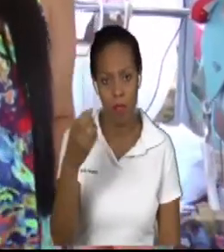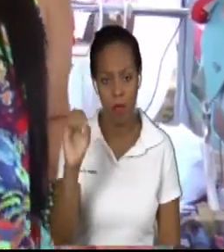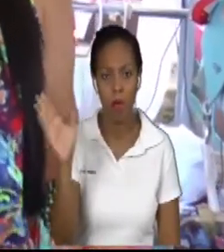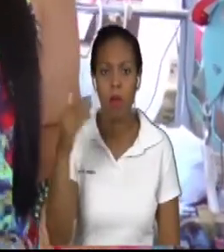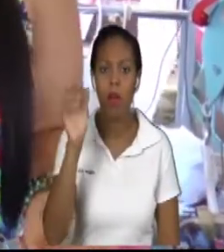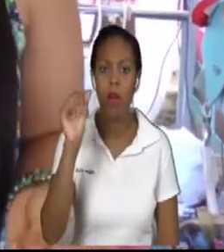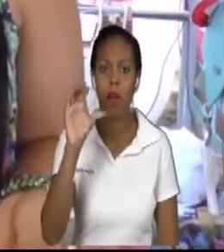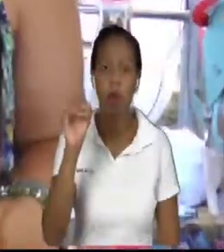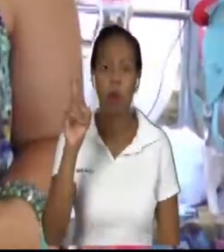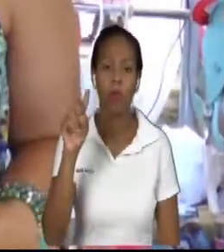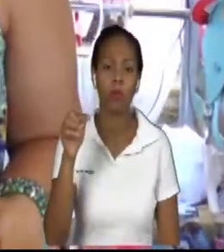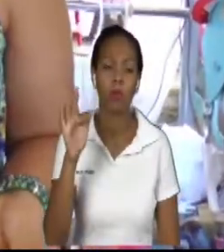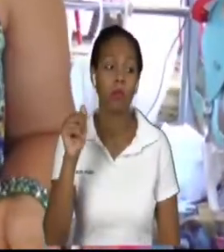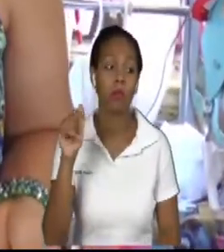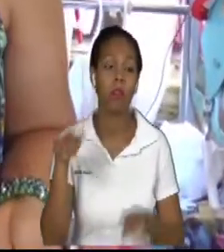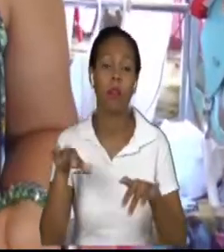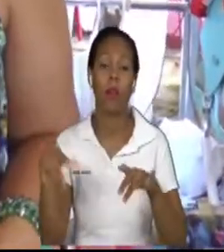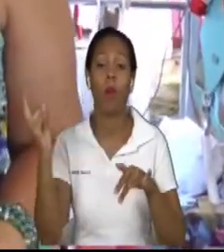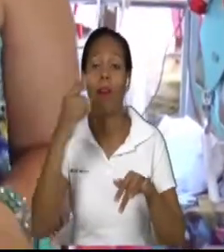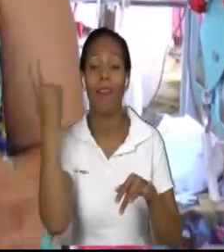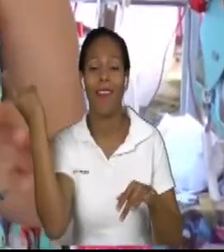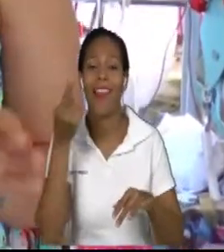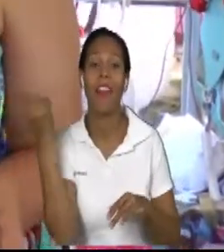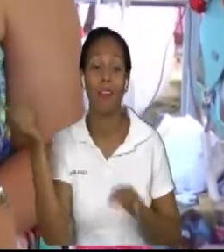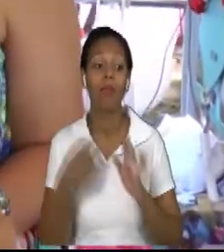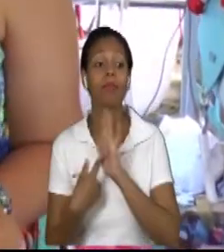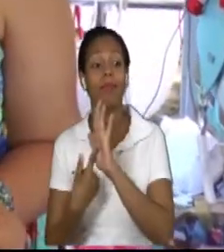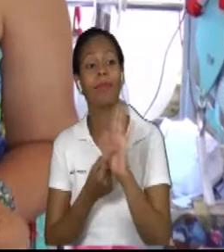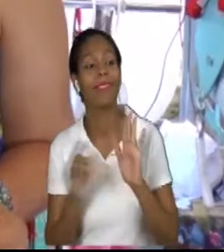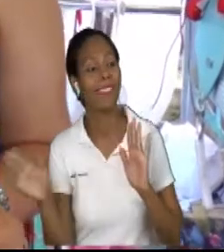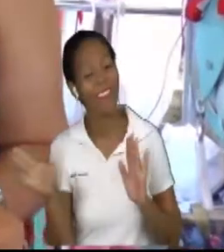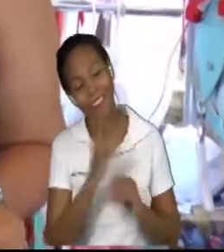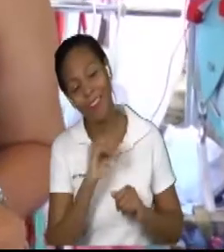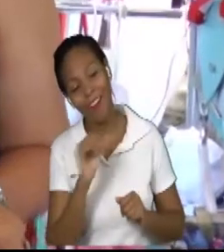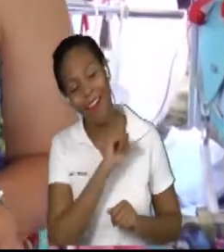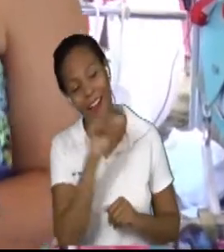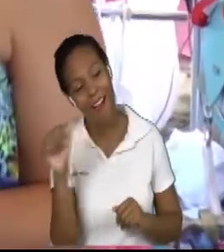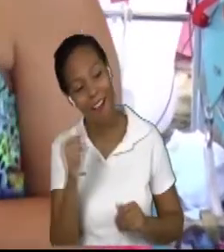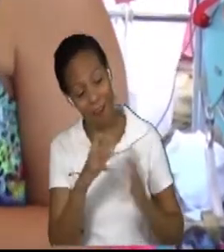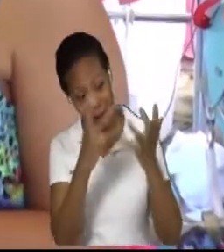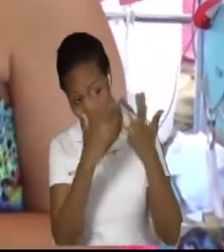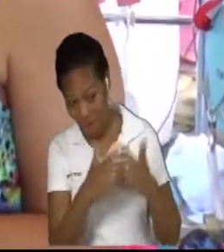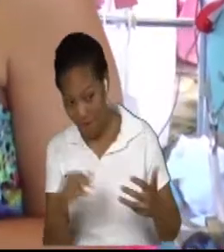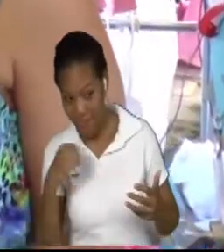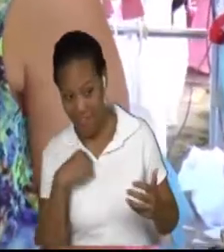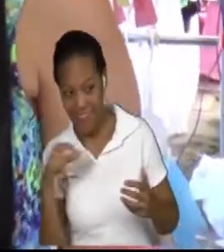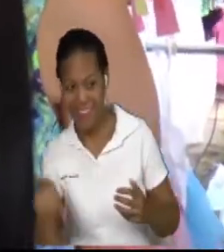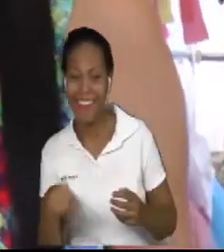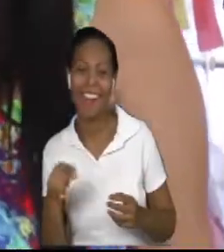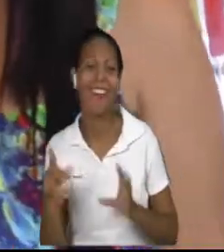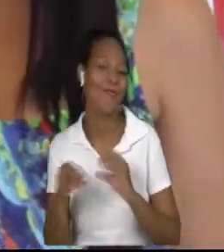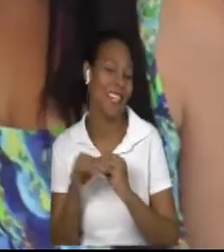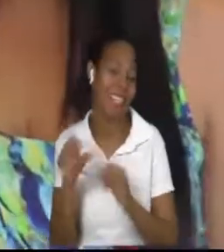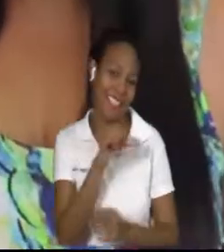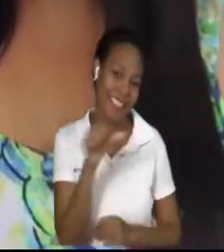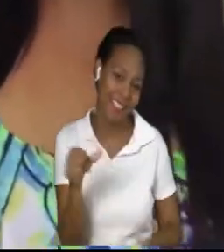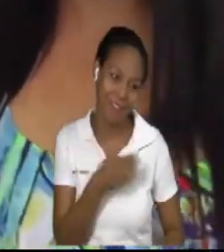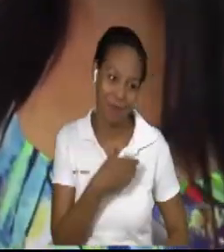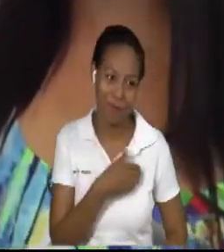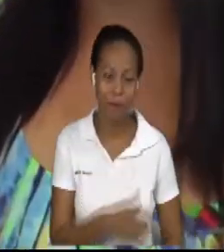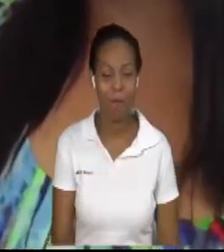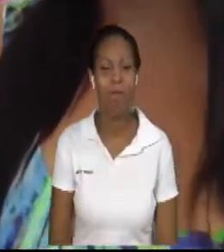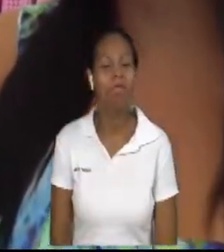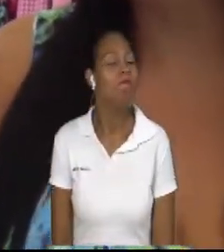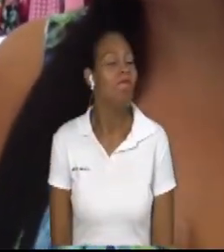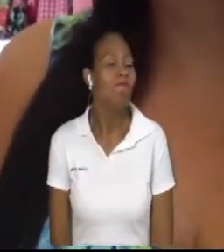secretario general, que por supuesto también tiene ese mensaje para las mujeres empresarias en Barranca Bermeja y para las mamitas. Hoy es muy